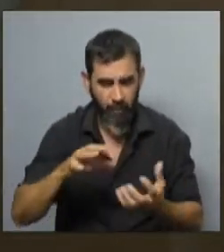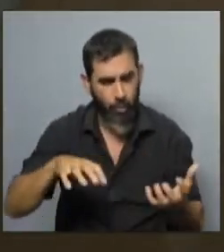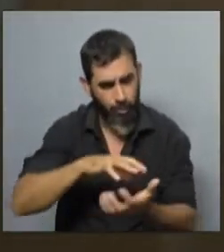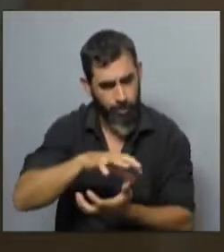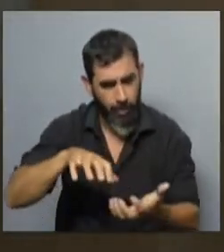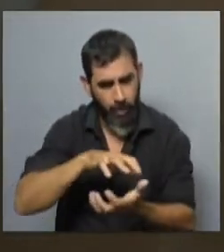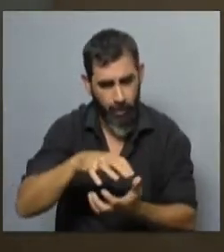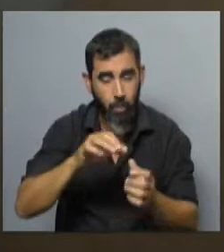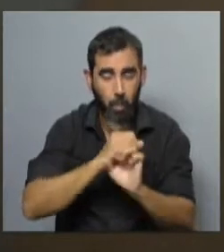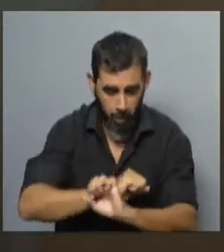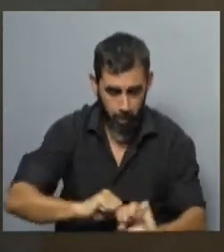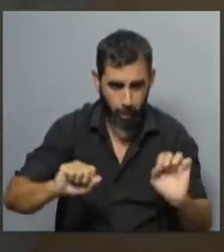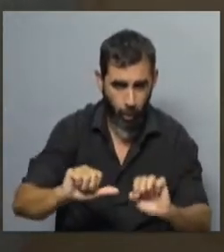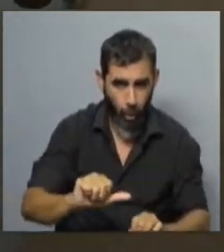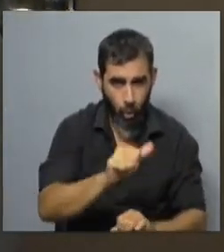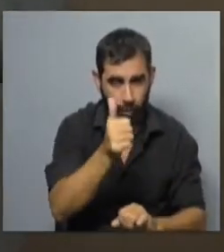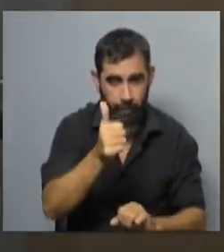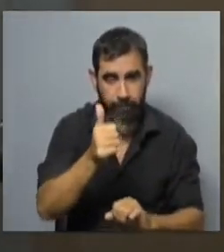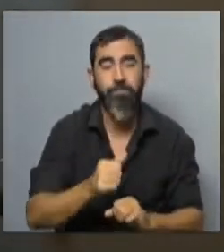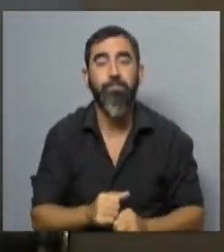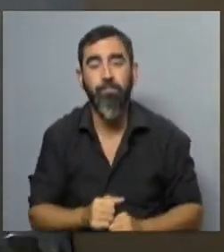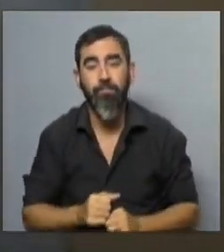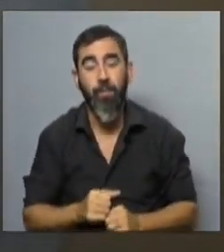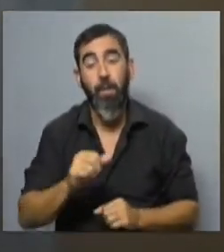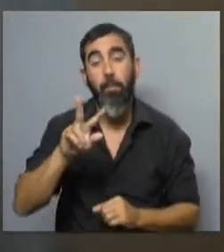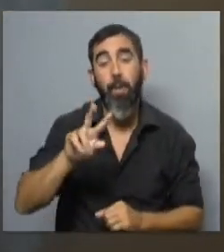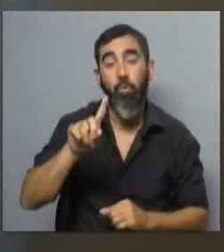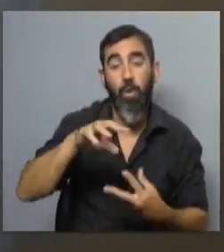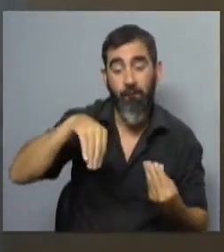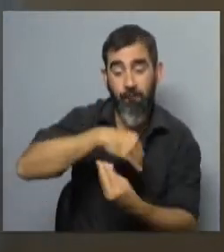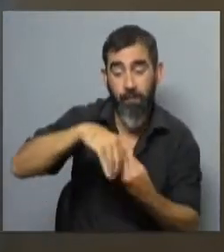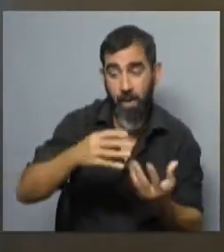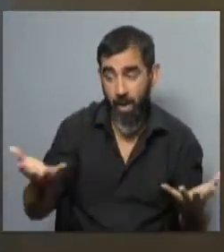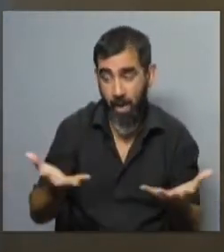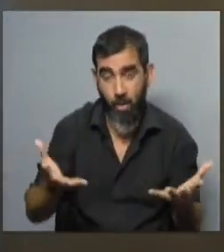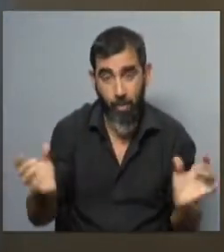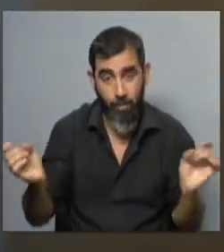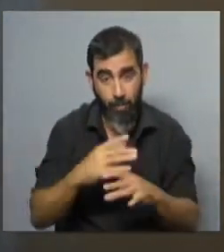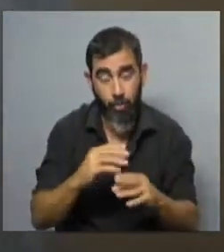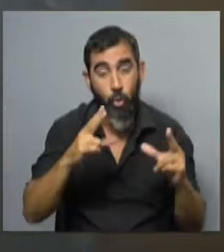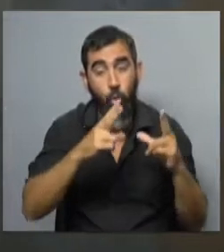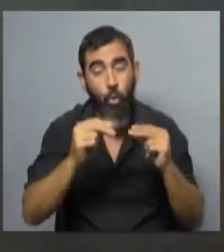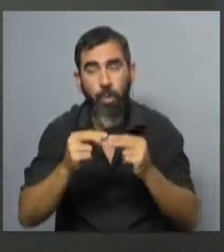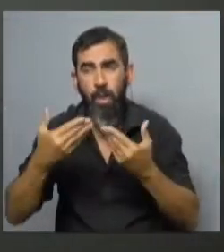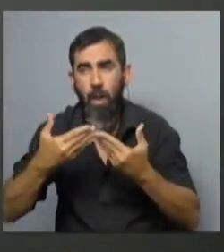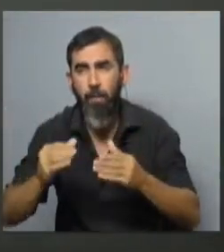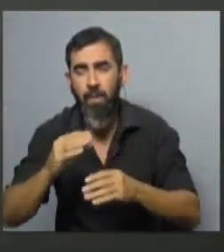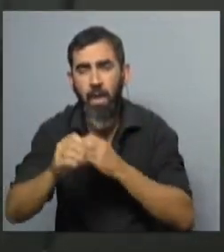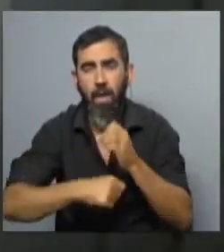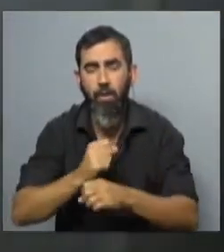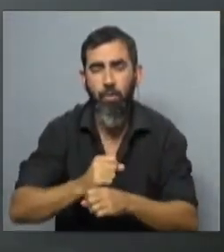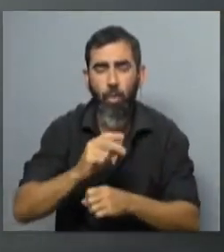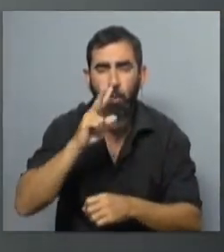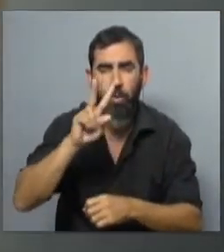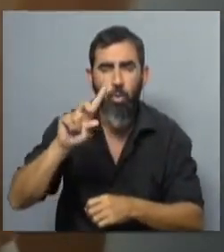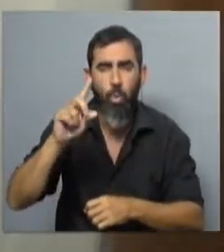complejo, pero se pudo lograr para estar las 21 familias que estamos hoy. La cooperativa nace allá por el año 21 de